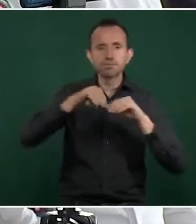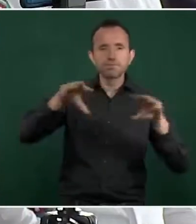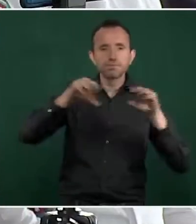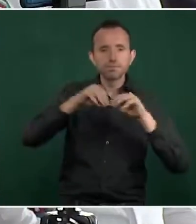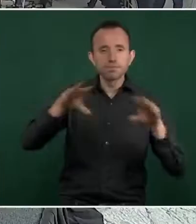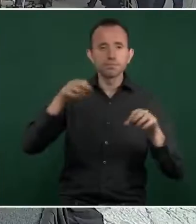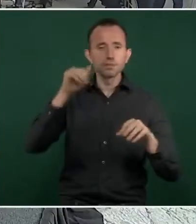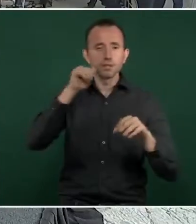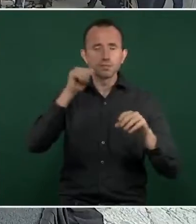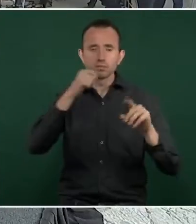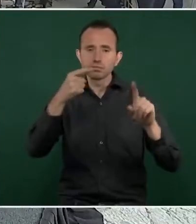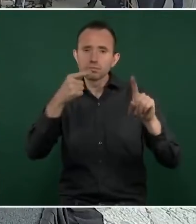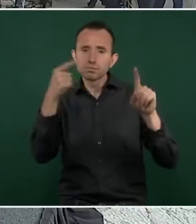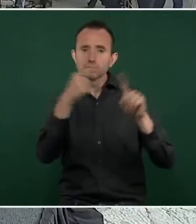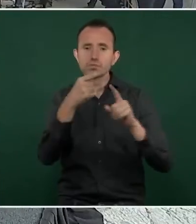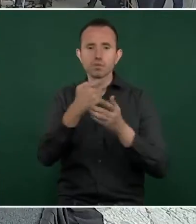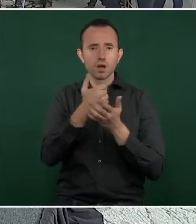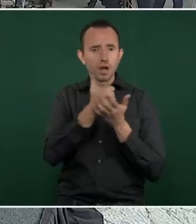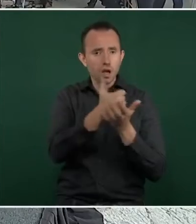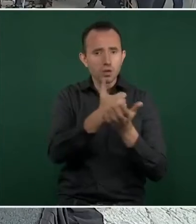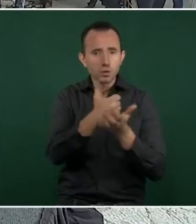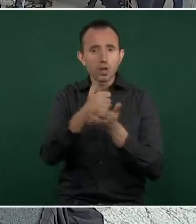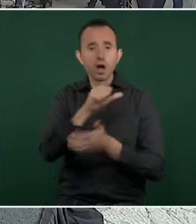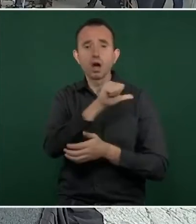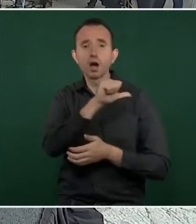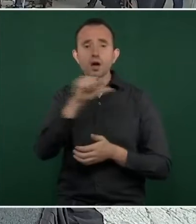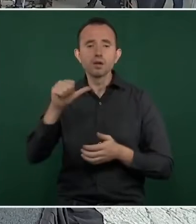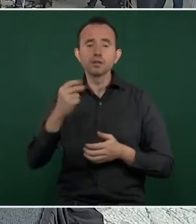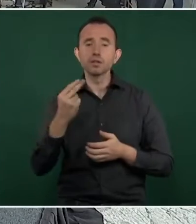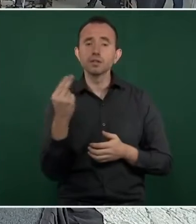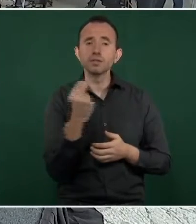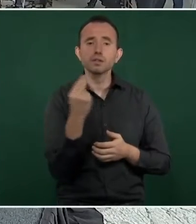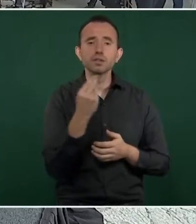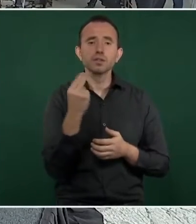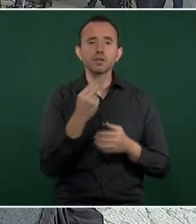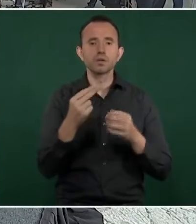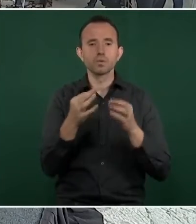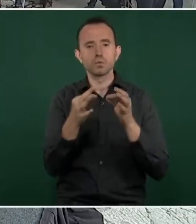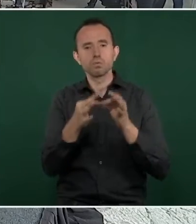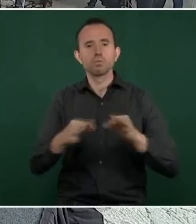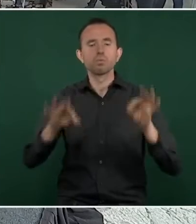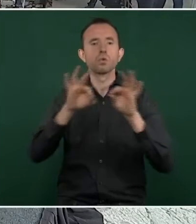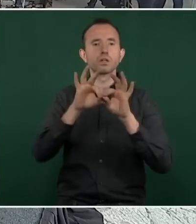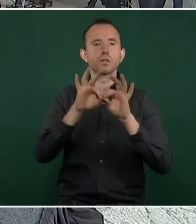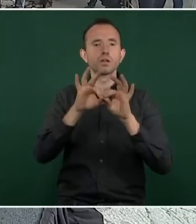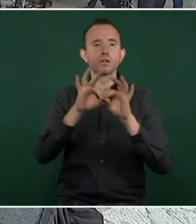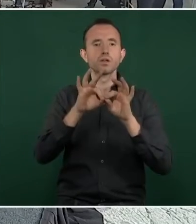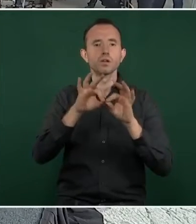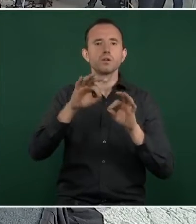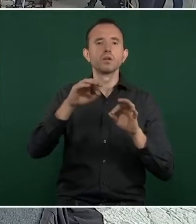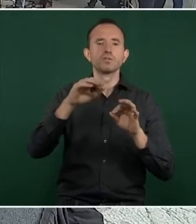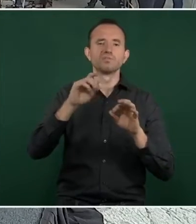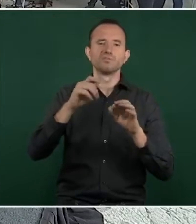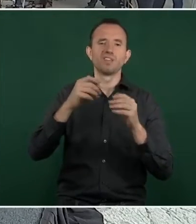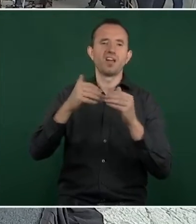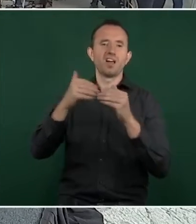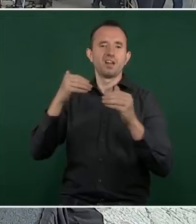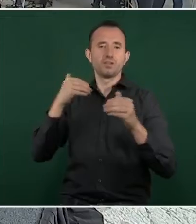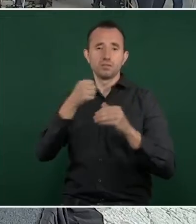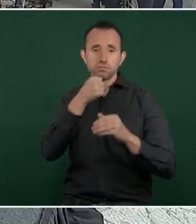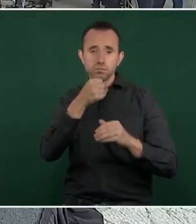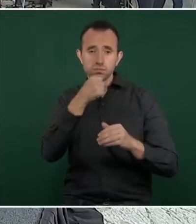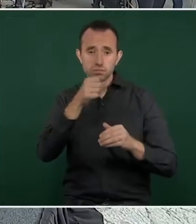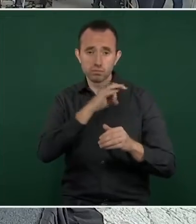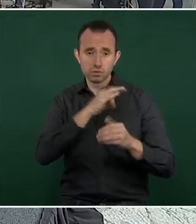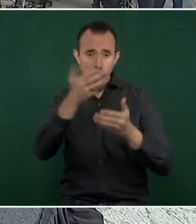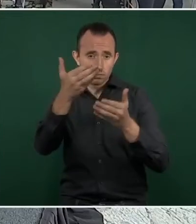que más necesitan a través de este ejercicio muy importante que nunca se había dado. Si me quiere dar la respuesta, y ahorita le doy